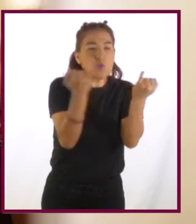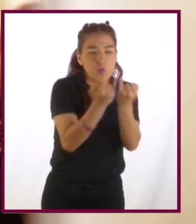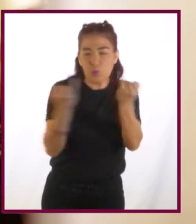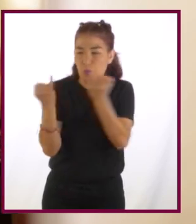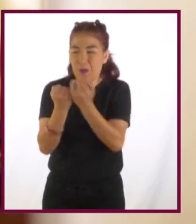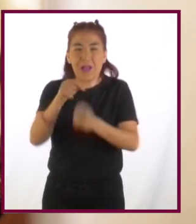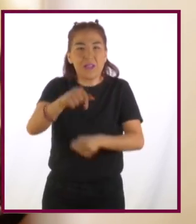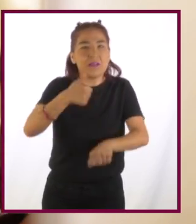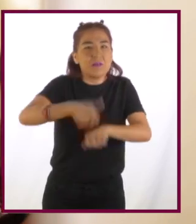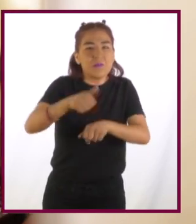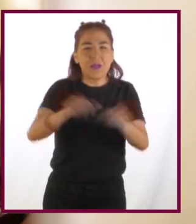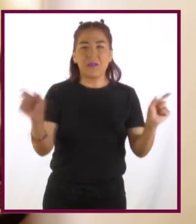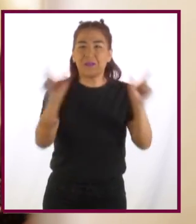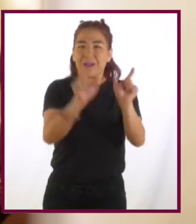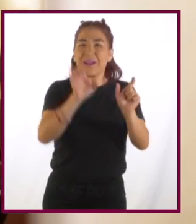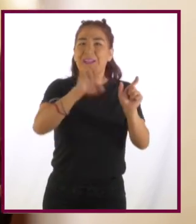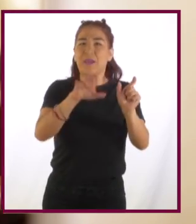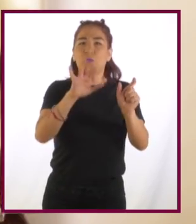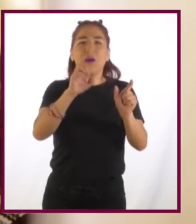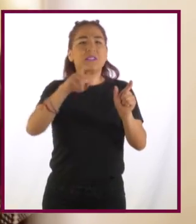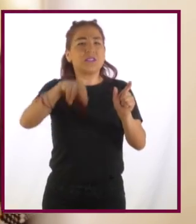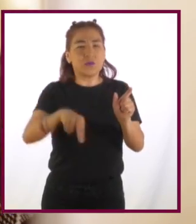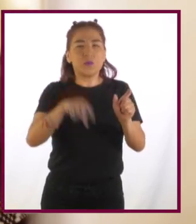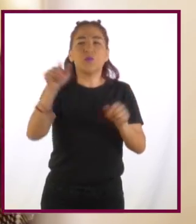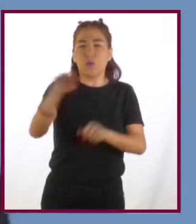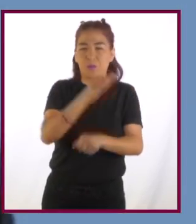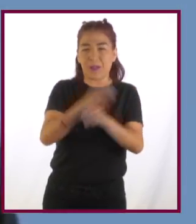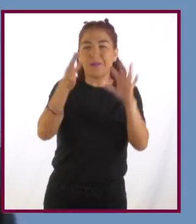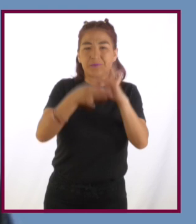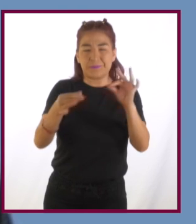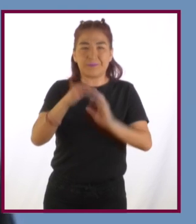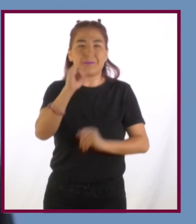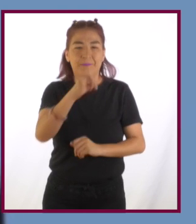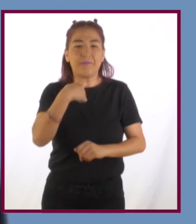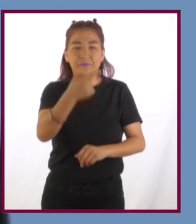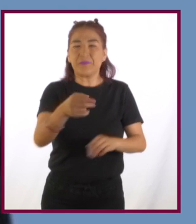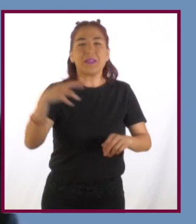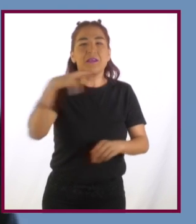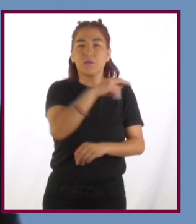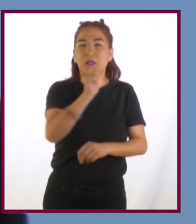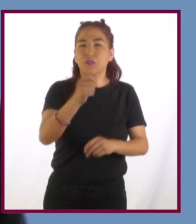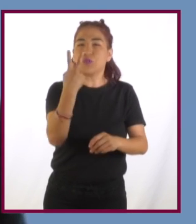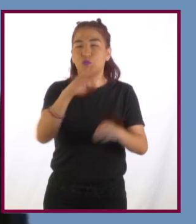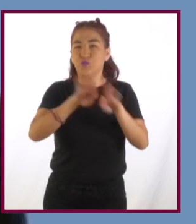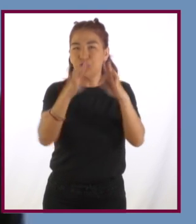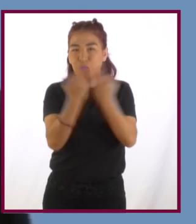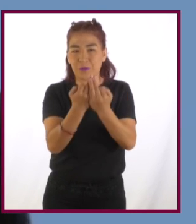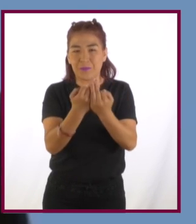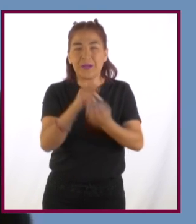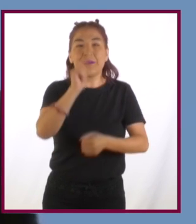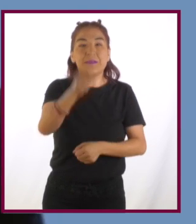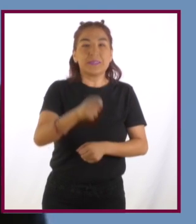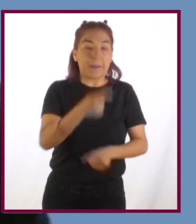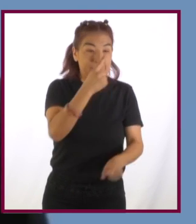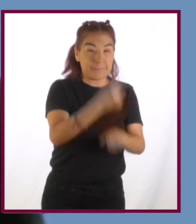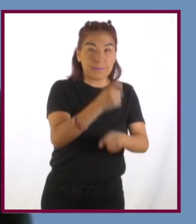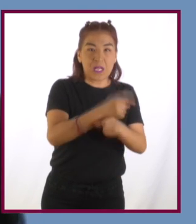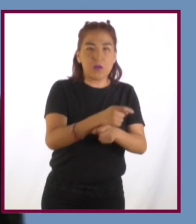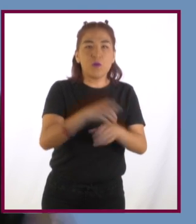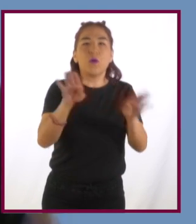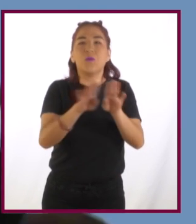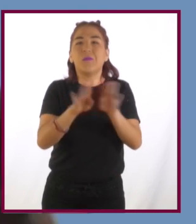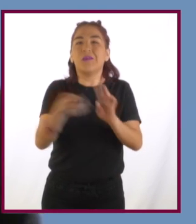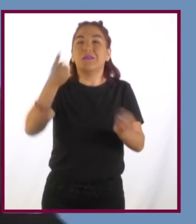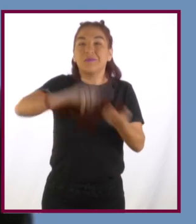igualdad de dos magnitudes dentro de una ecuación. ¿Qué nos podrías platicar al respecto? Sí, mira, lo puedo platicar en dos sentidos.